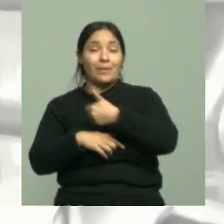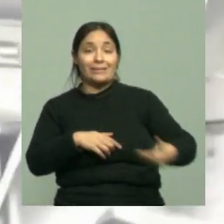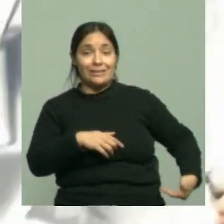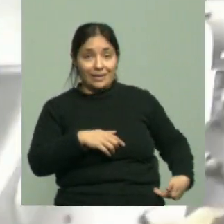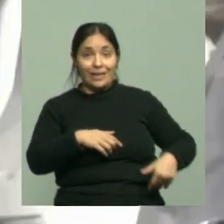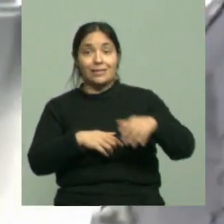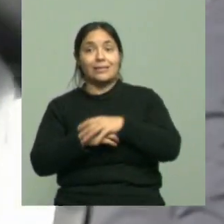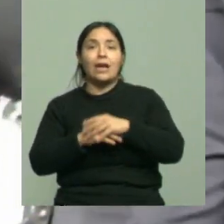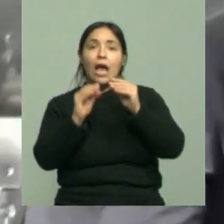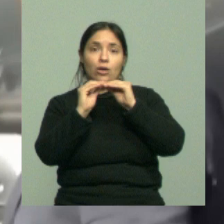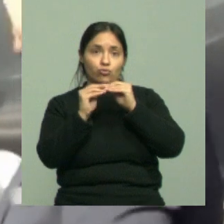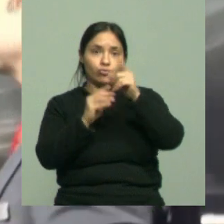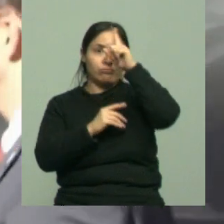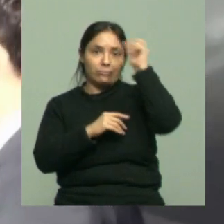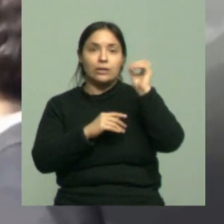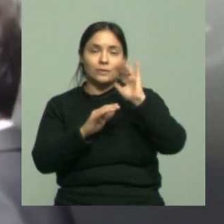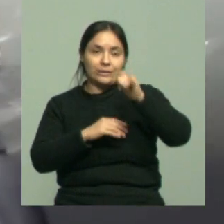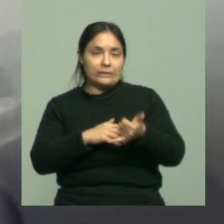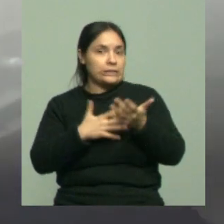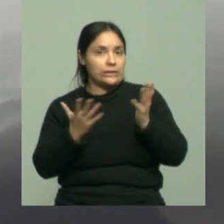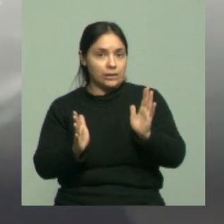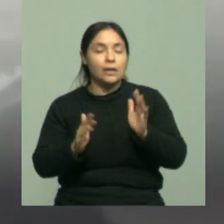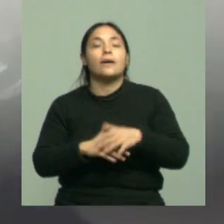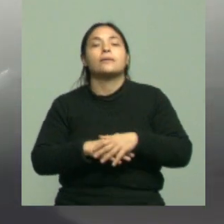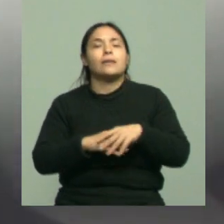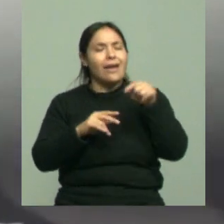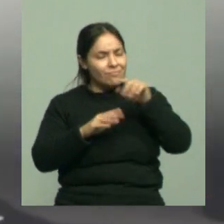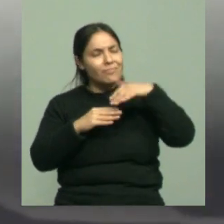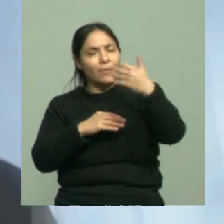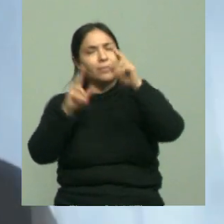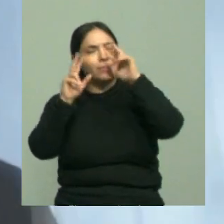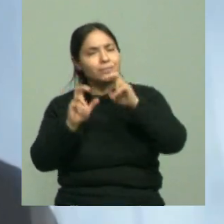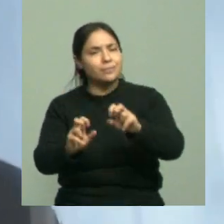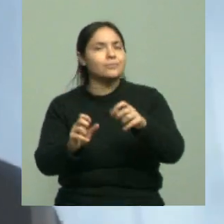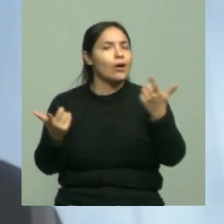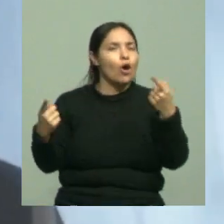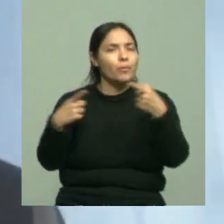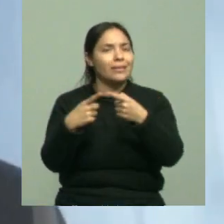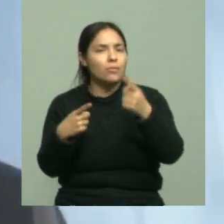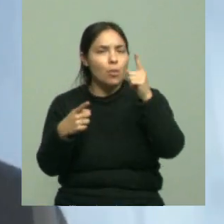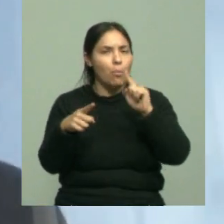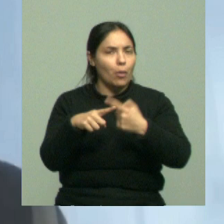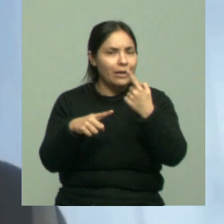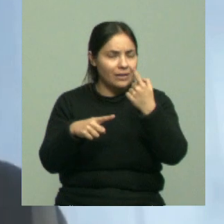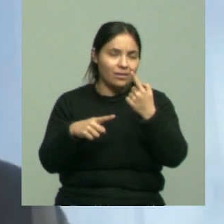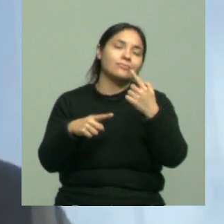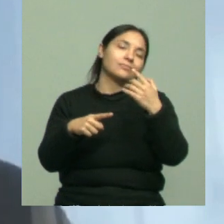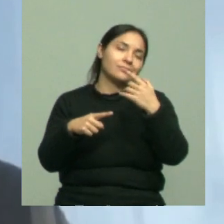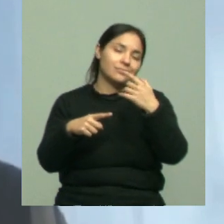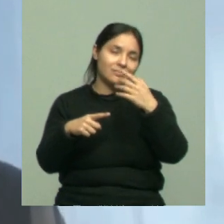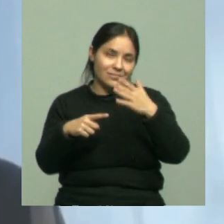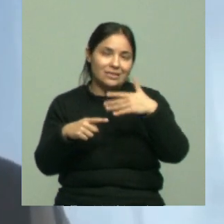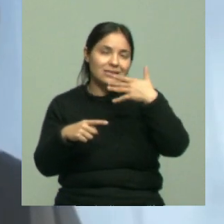esto en una causa nacional, Claro. lo cual podemos analizar después si busca un rédito político, que sin duda lo va a tener.